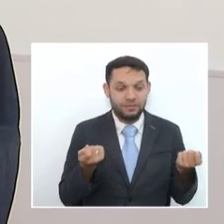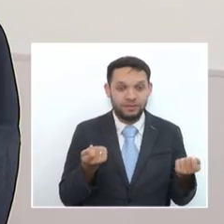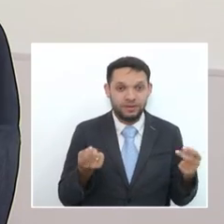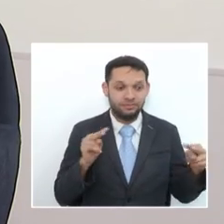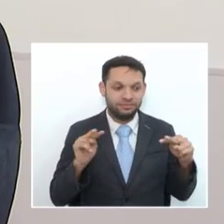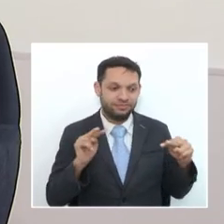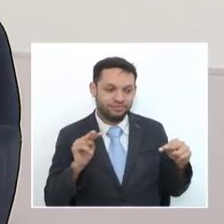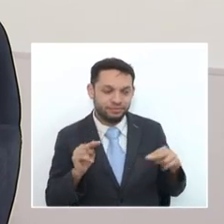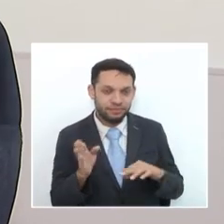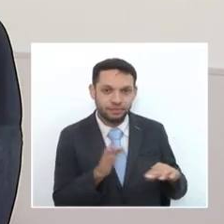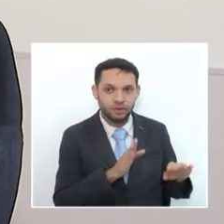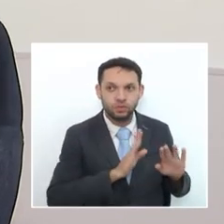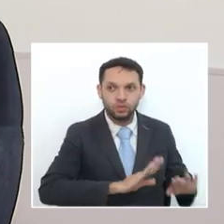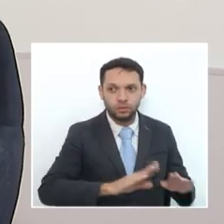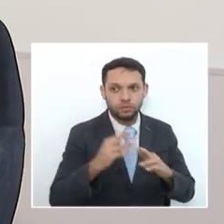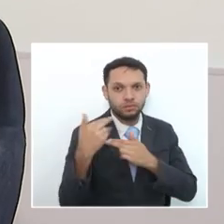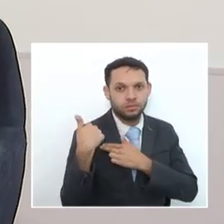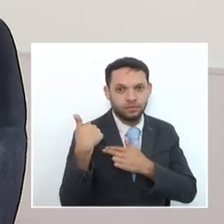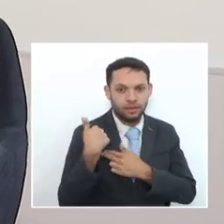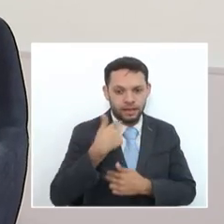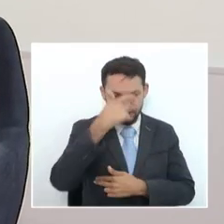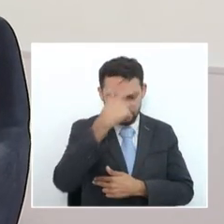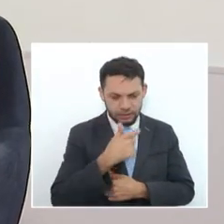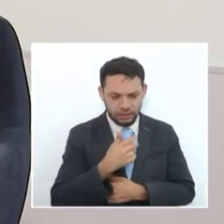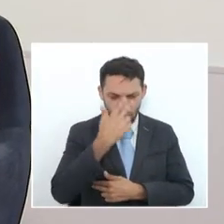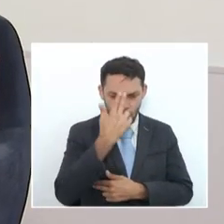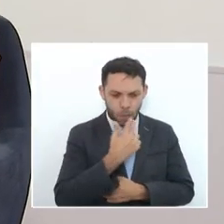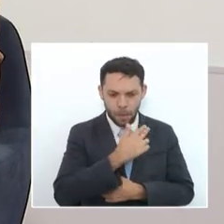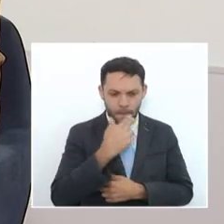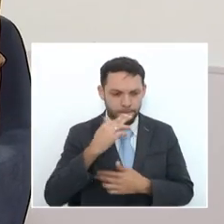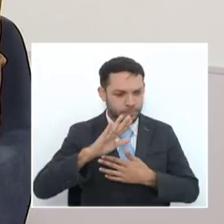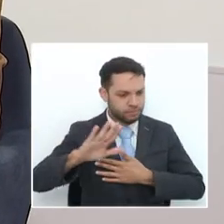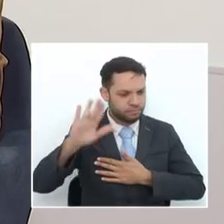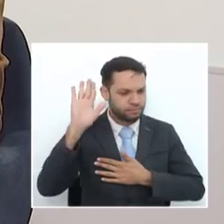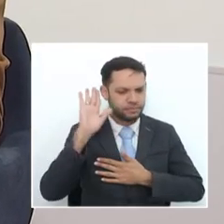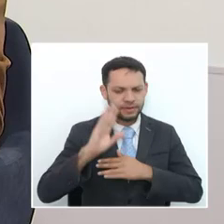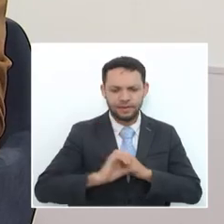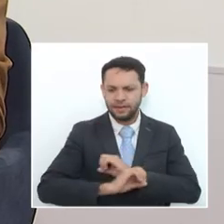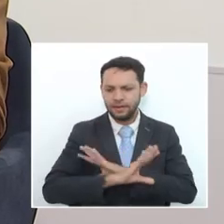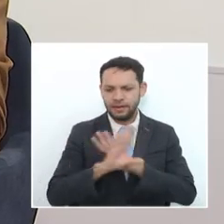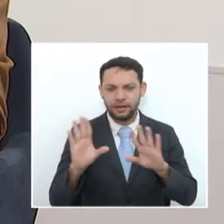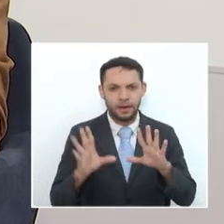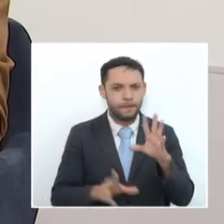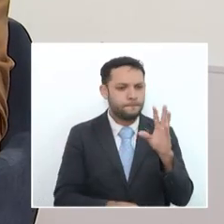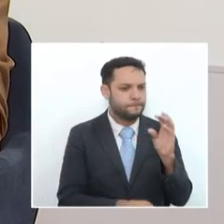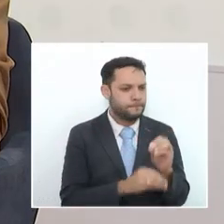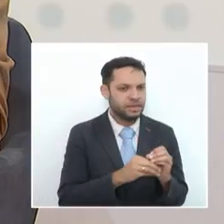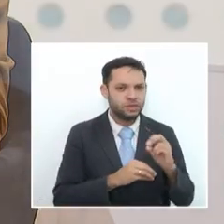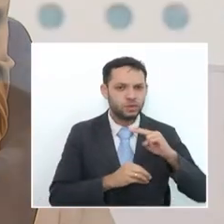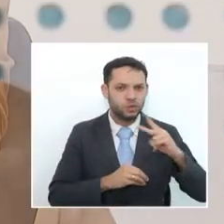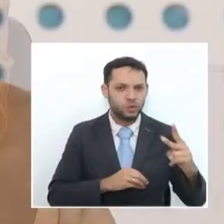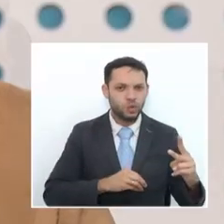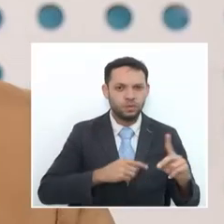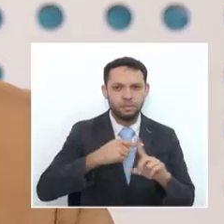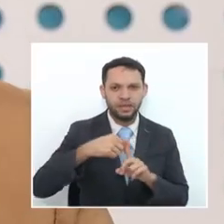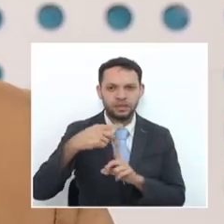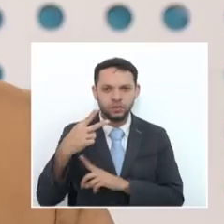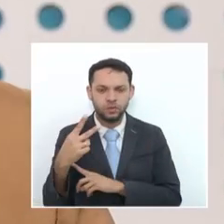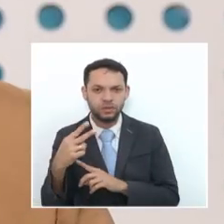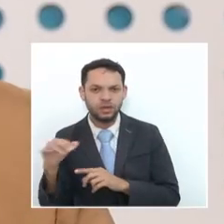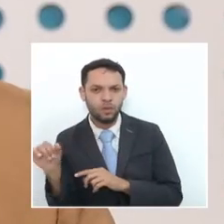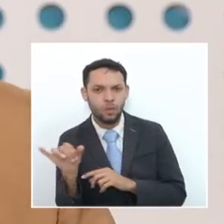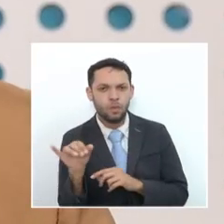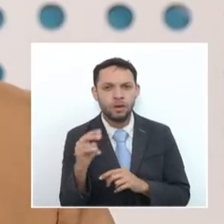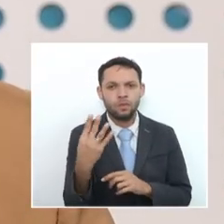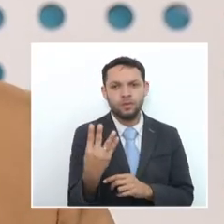ver ese compromiso, una mujer que tiene claro que 2 + 2 = 4 y que el